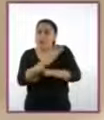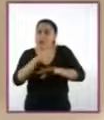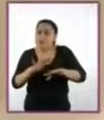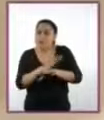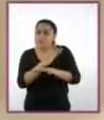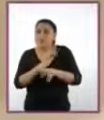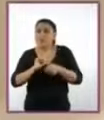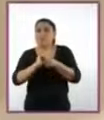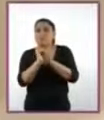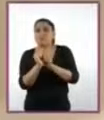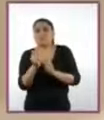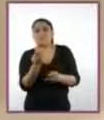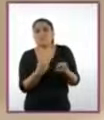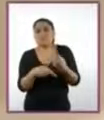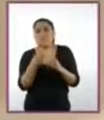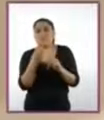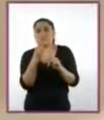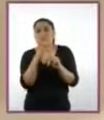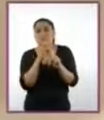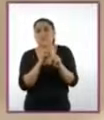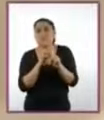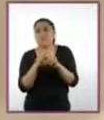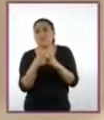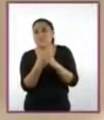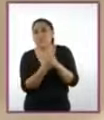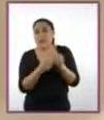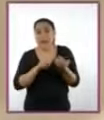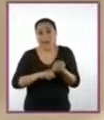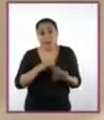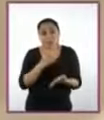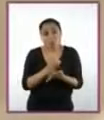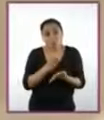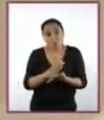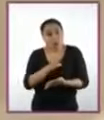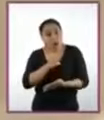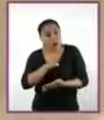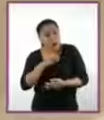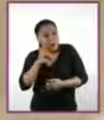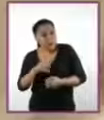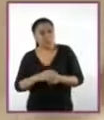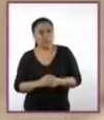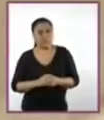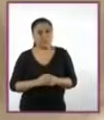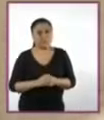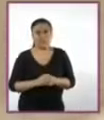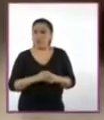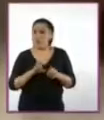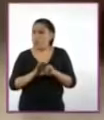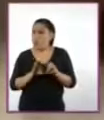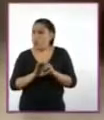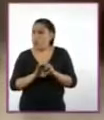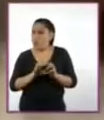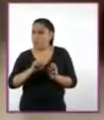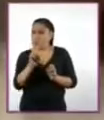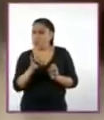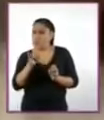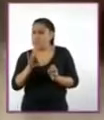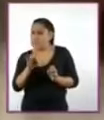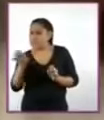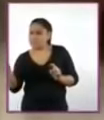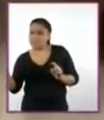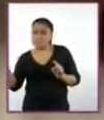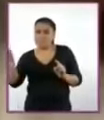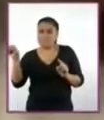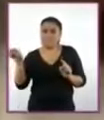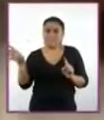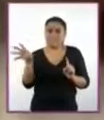formar pequeñas burbujas alrededor de la terminal de cobre. Pareciera que algo es jalado del zinc a través